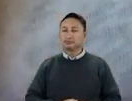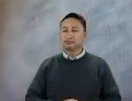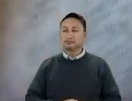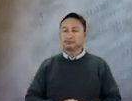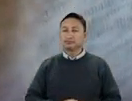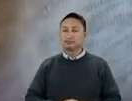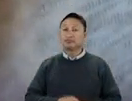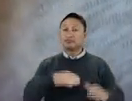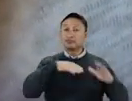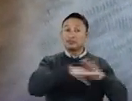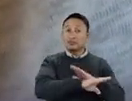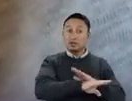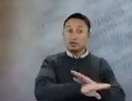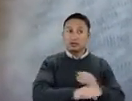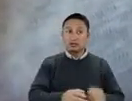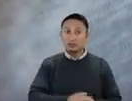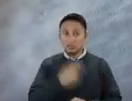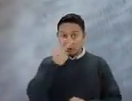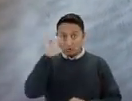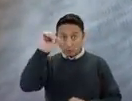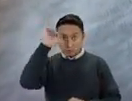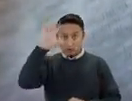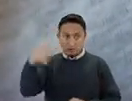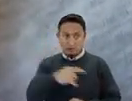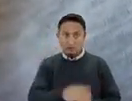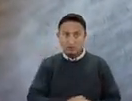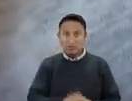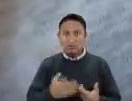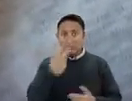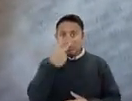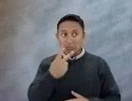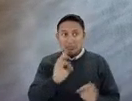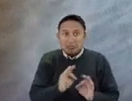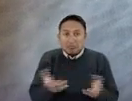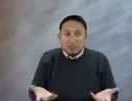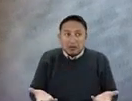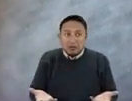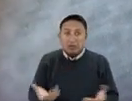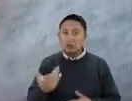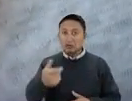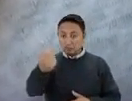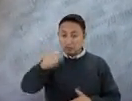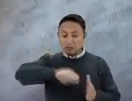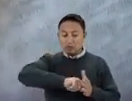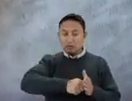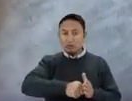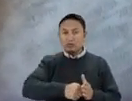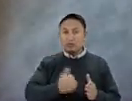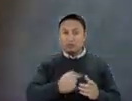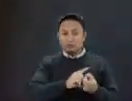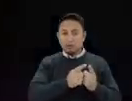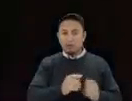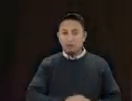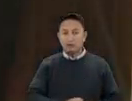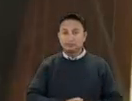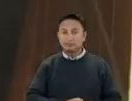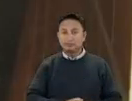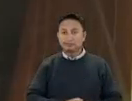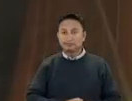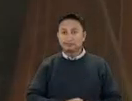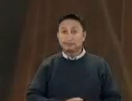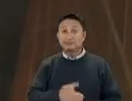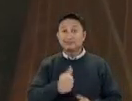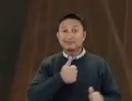Entran y, como van a ver en el video, nadie se da cuenta. Oígame. Porque entran con llave, ahorita ya está cambiada la llave. Cerca hay